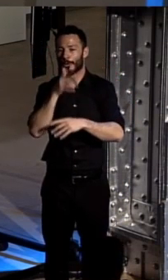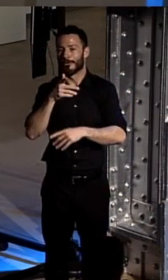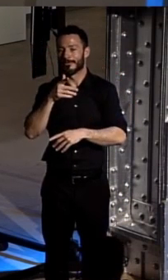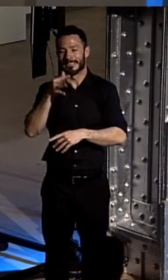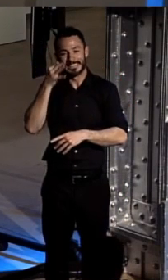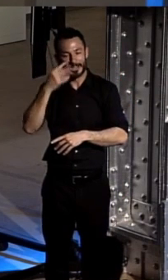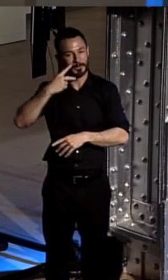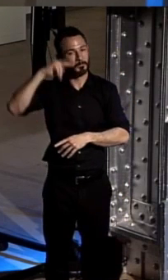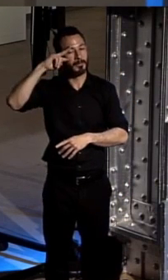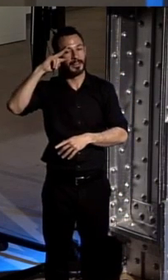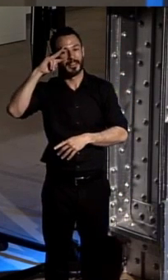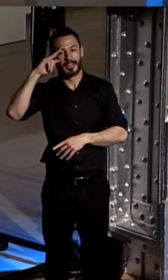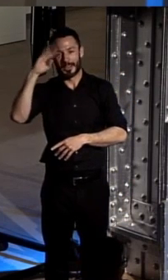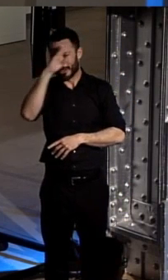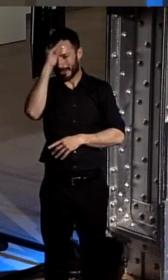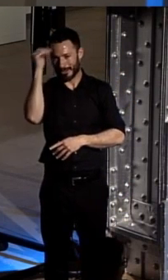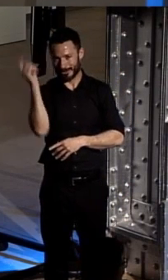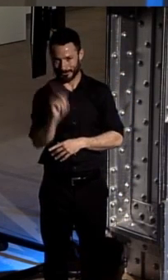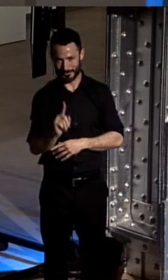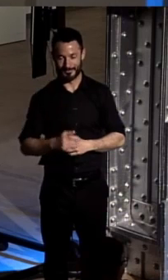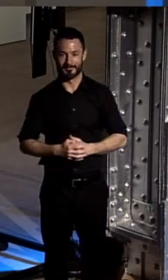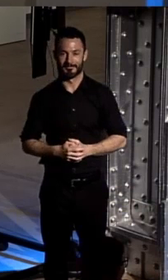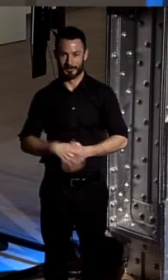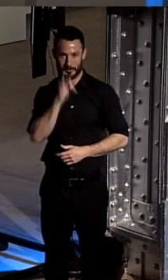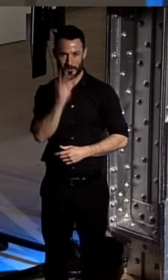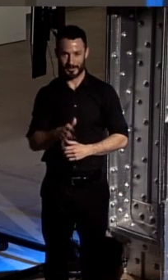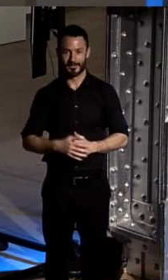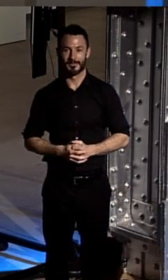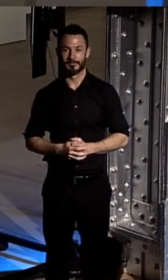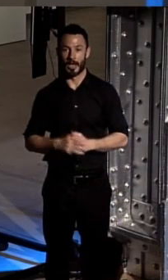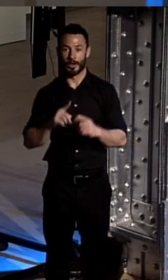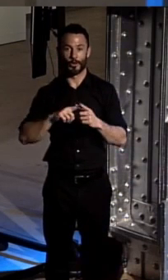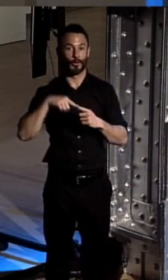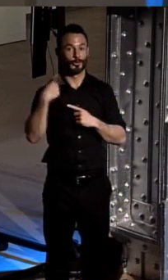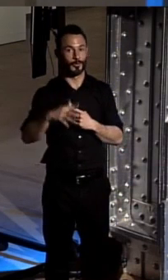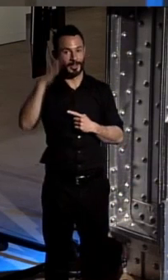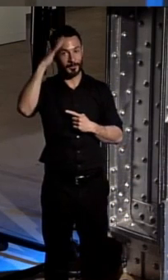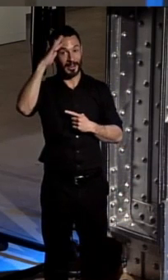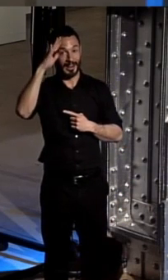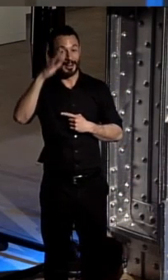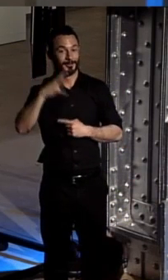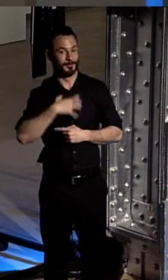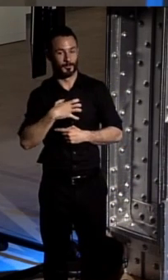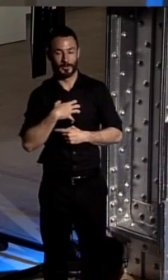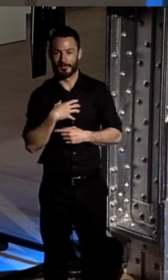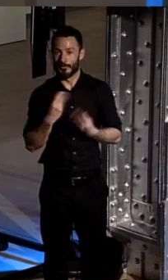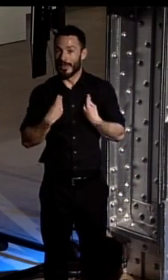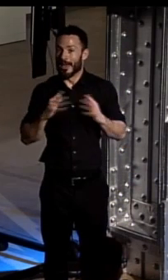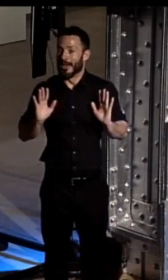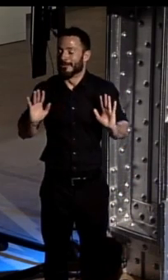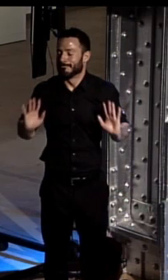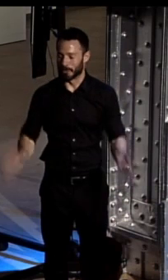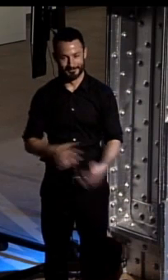experiencia inolvidable. Se los prometo. Tiene consecuencias que no pueden imaginar. Su vida, en fin.